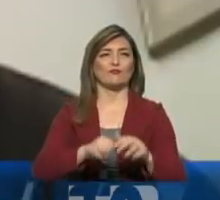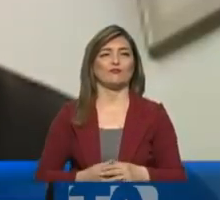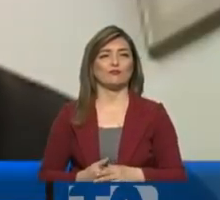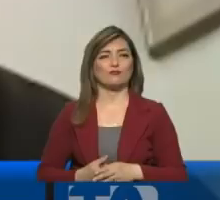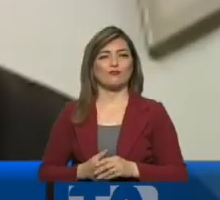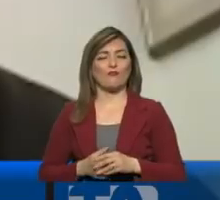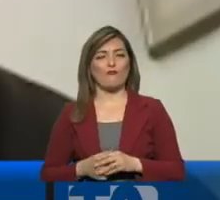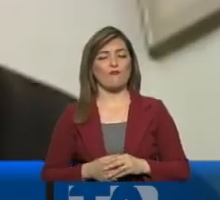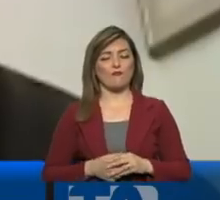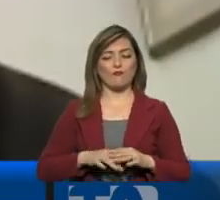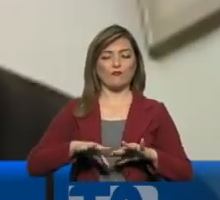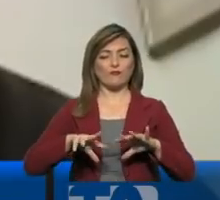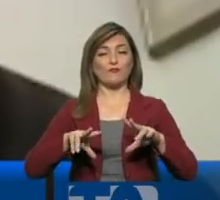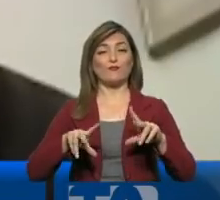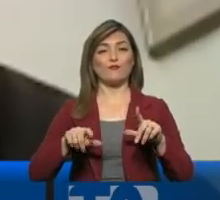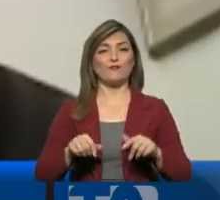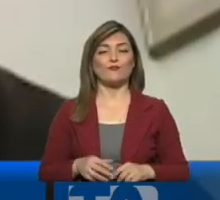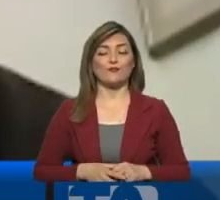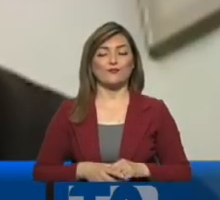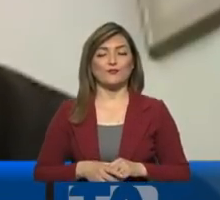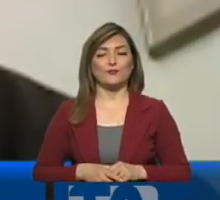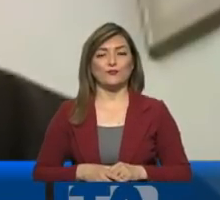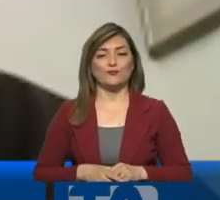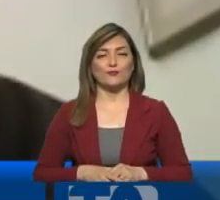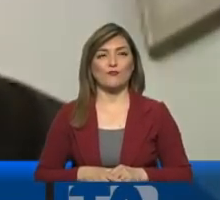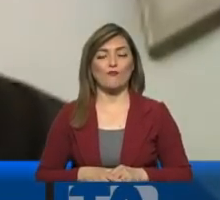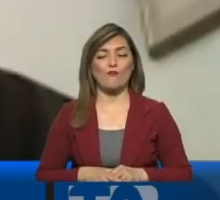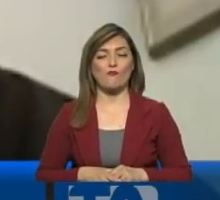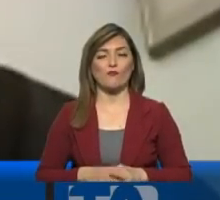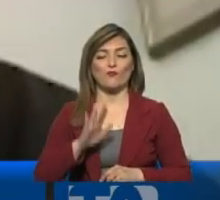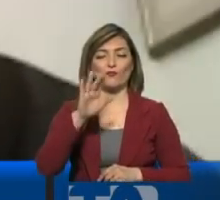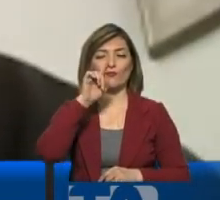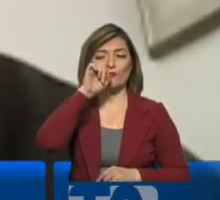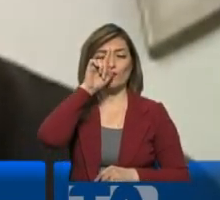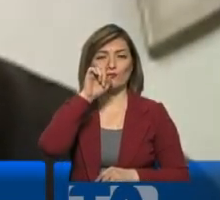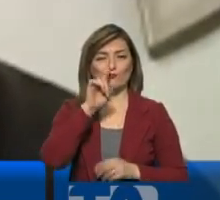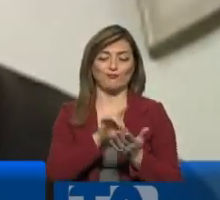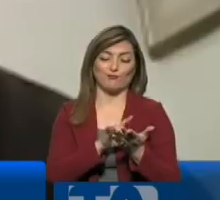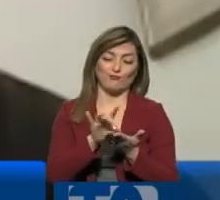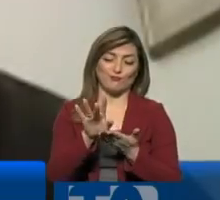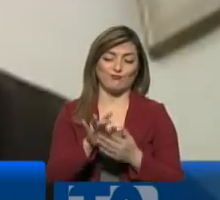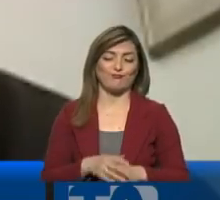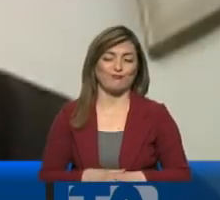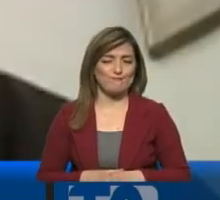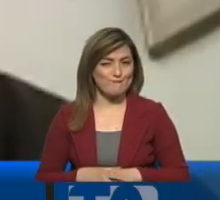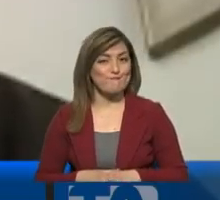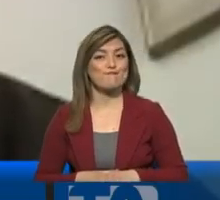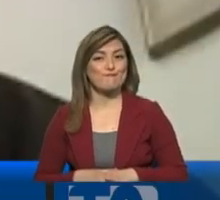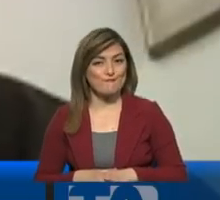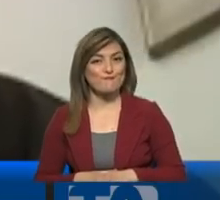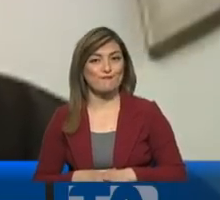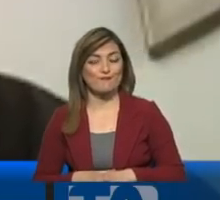se incurre en corrupción tienen que ser removidos sus cuadros fundamentales y esto le conduce a